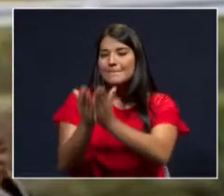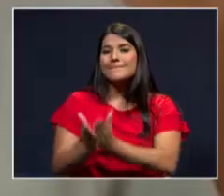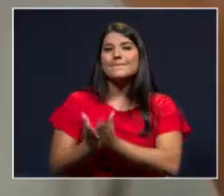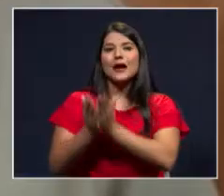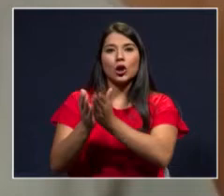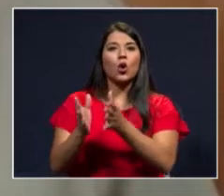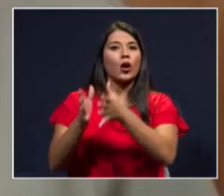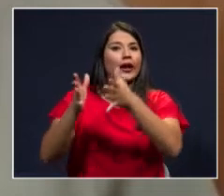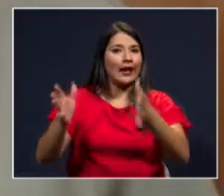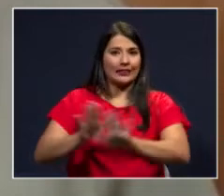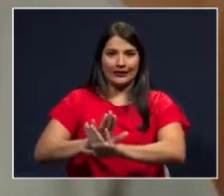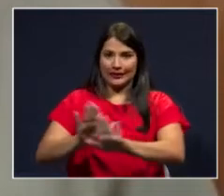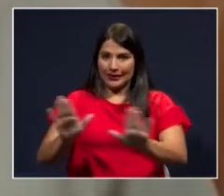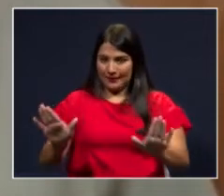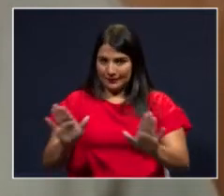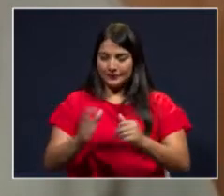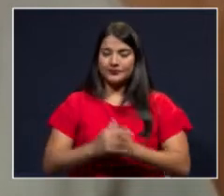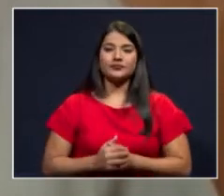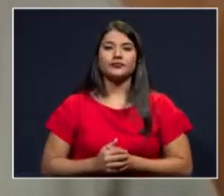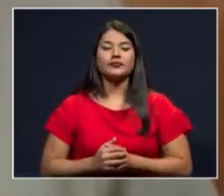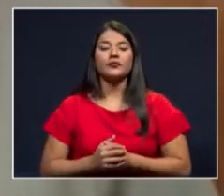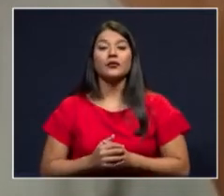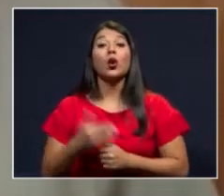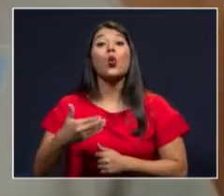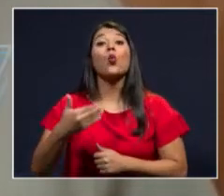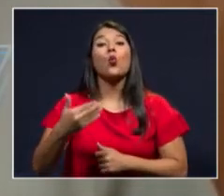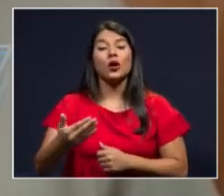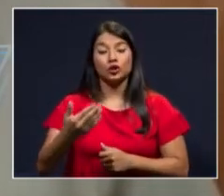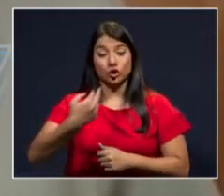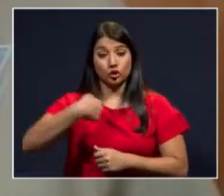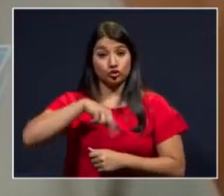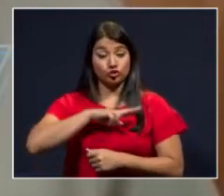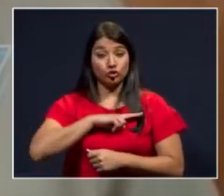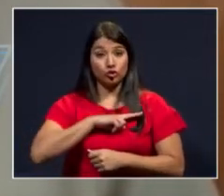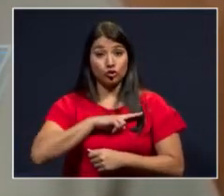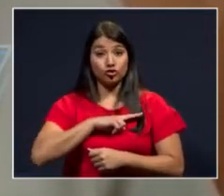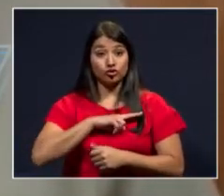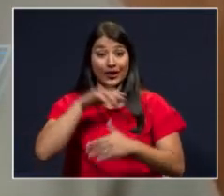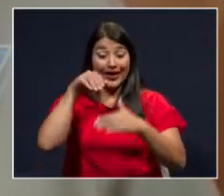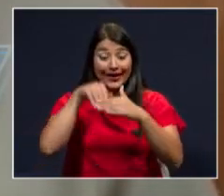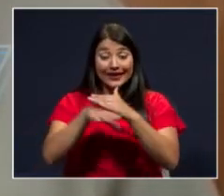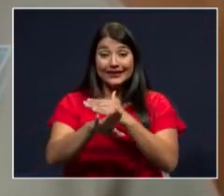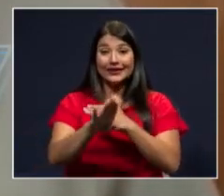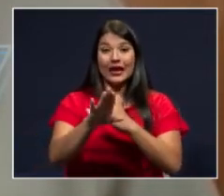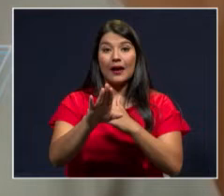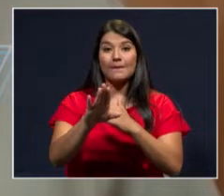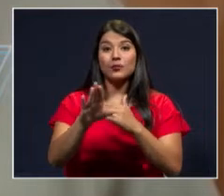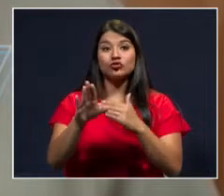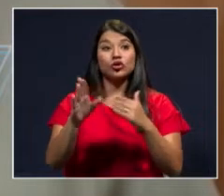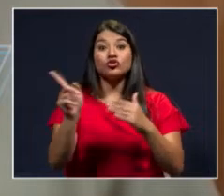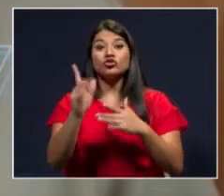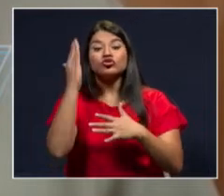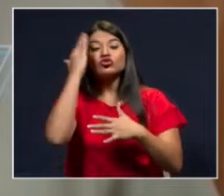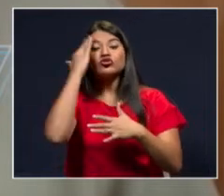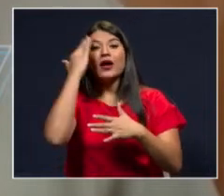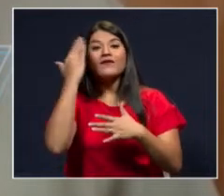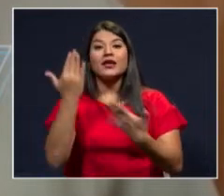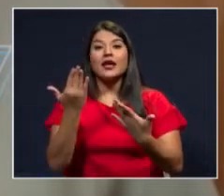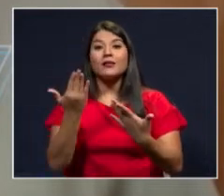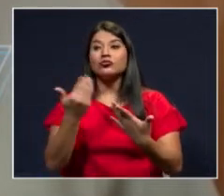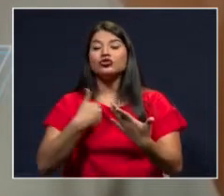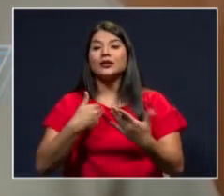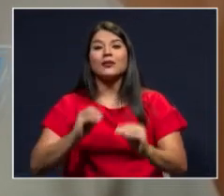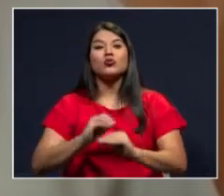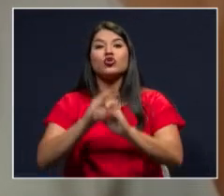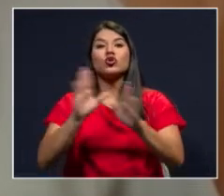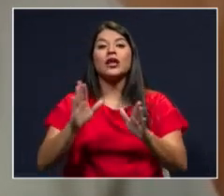barcos. Se da cuando entramos en la indefinición de quién realmente es la autoridad